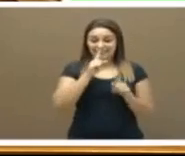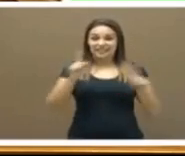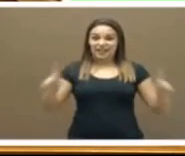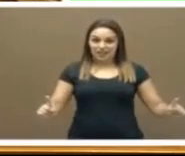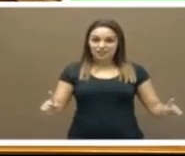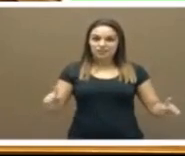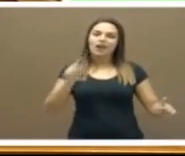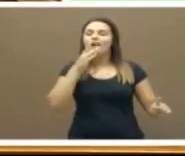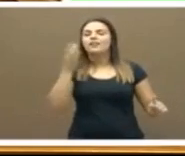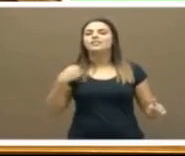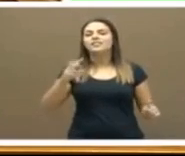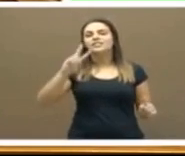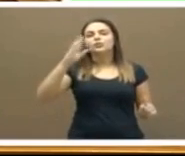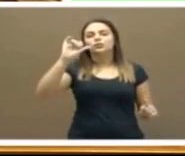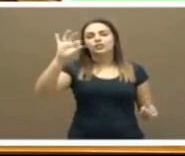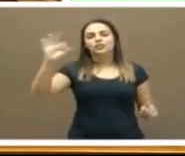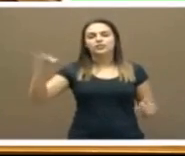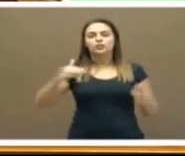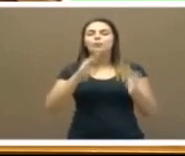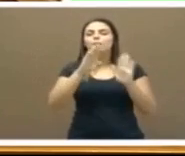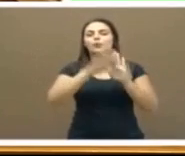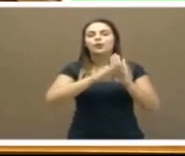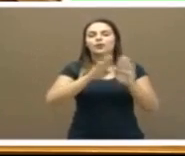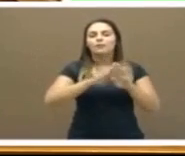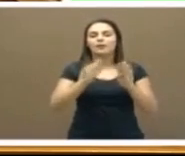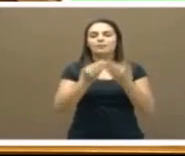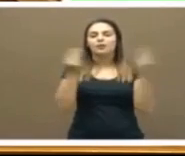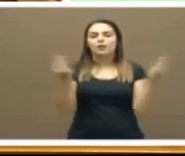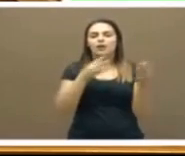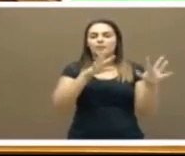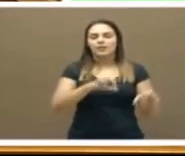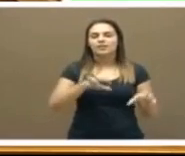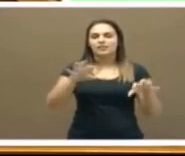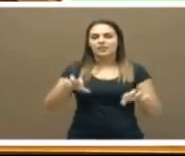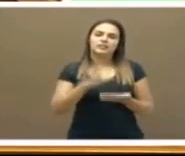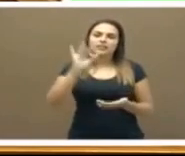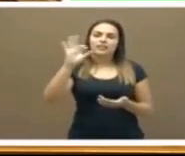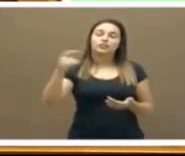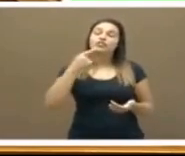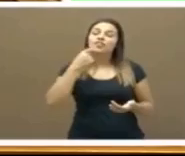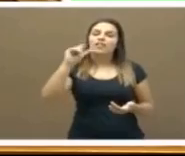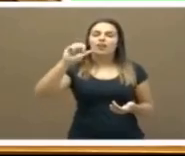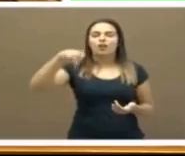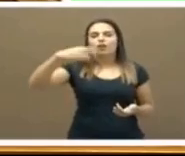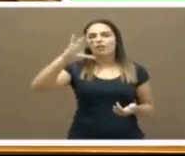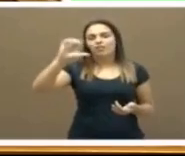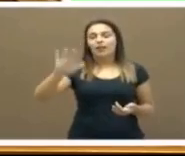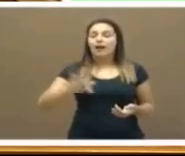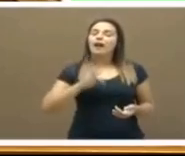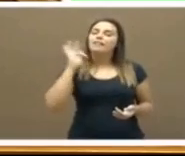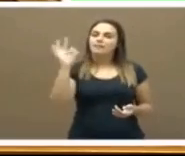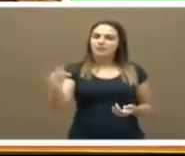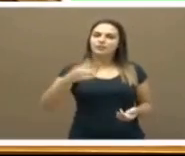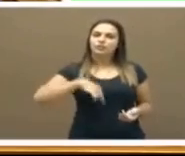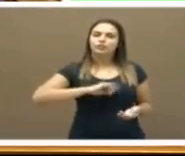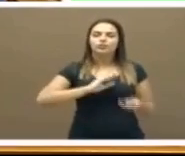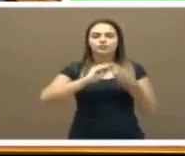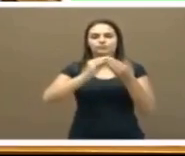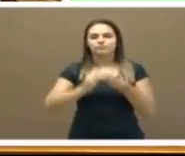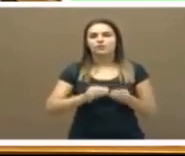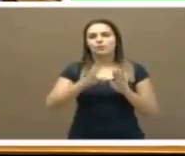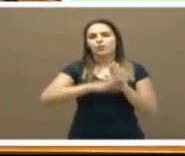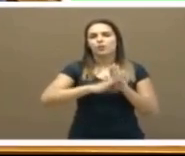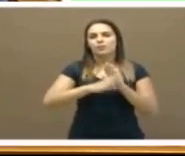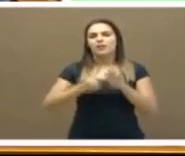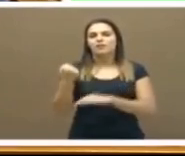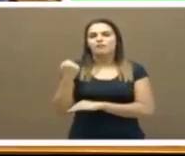se amplía, segundo de la ESO, el programa para la mejora del aprendizaje y el rendimiento. Además, ponemos en marcha otro programa de